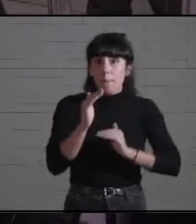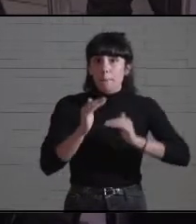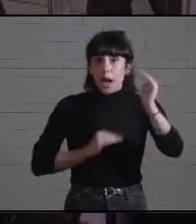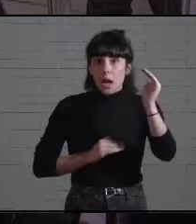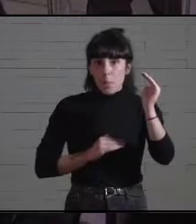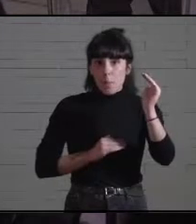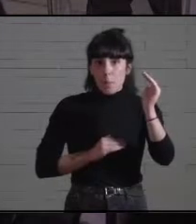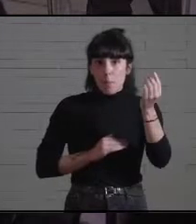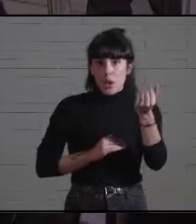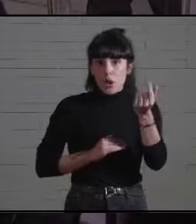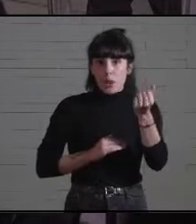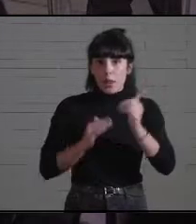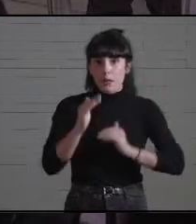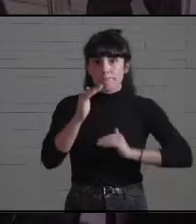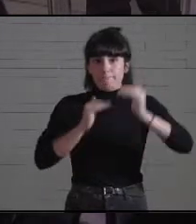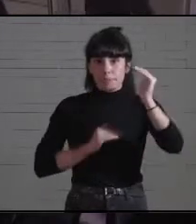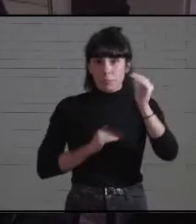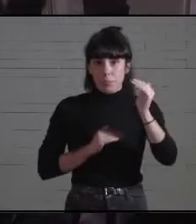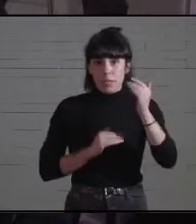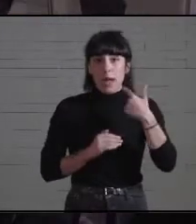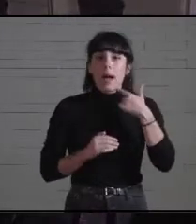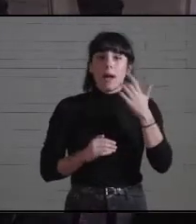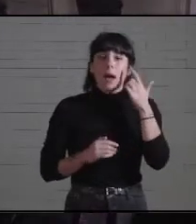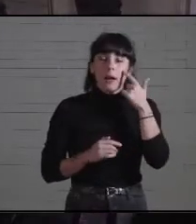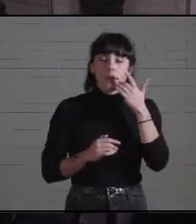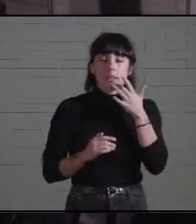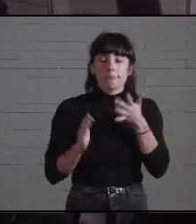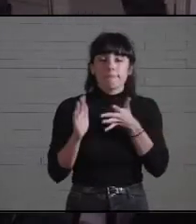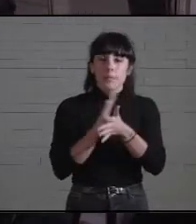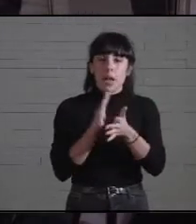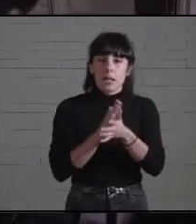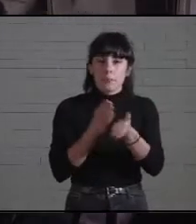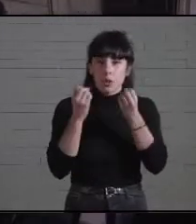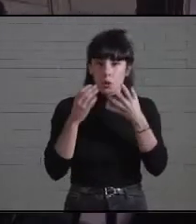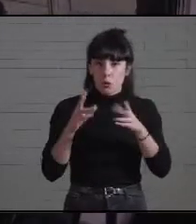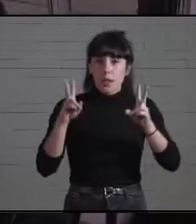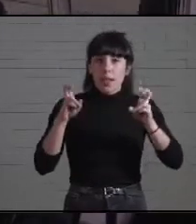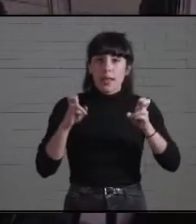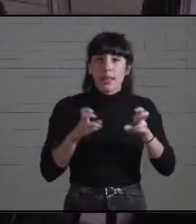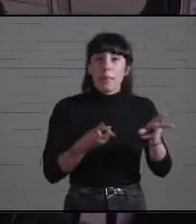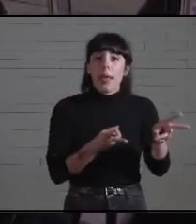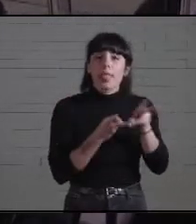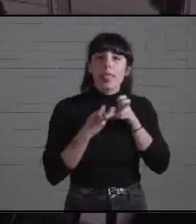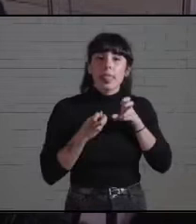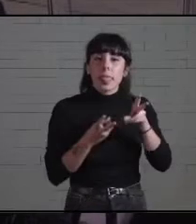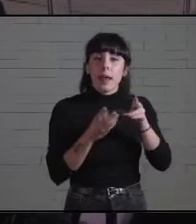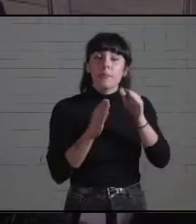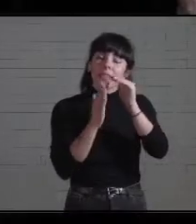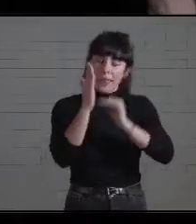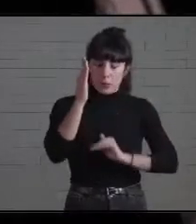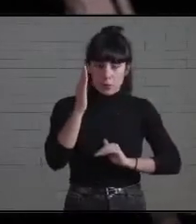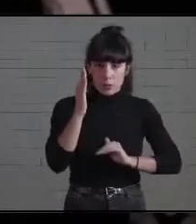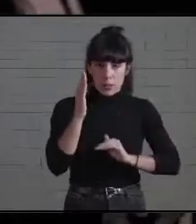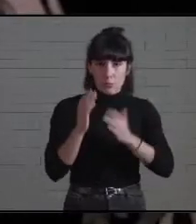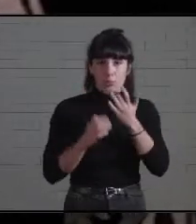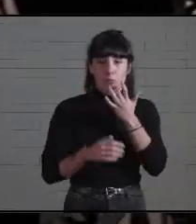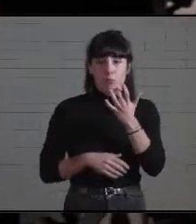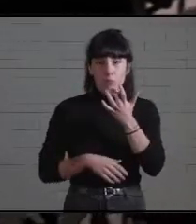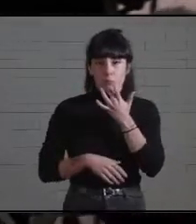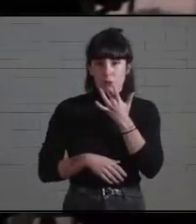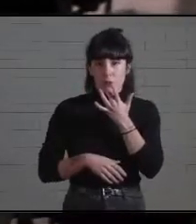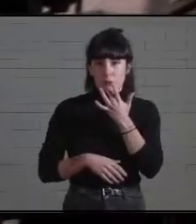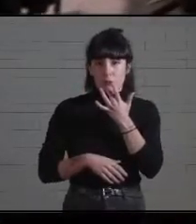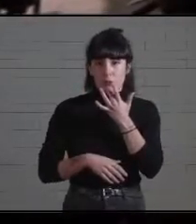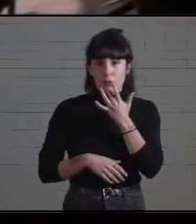es mayor, a ver si lo explico bien, el gasto en deducciones, por ejemplo, en